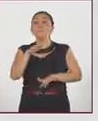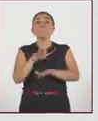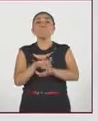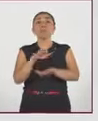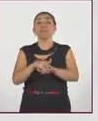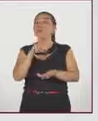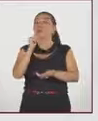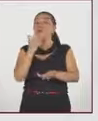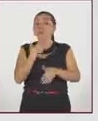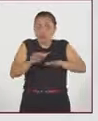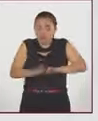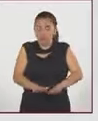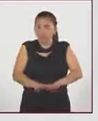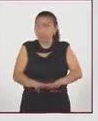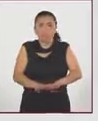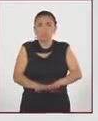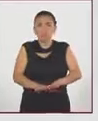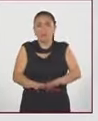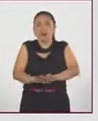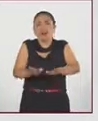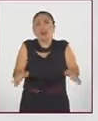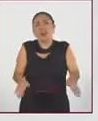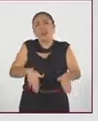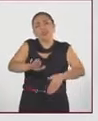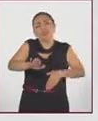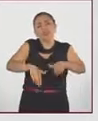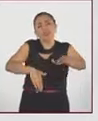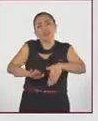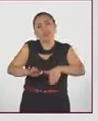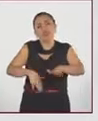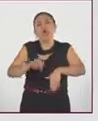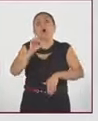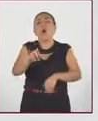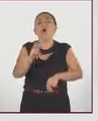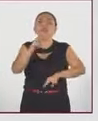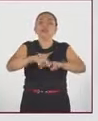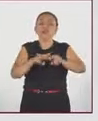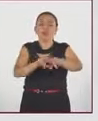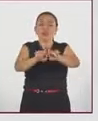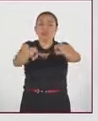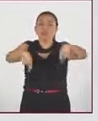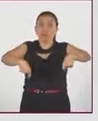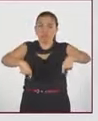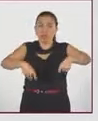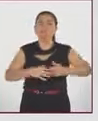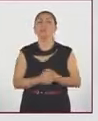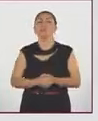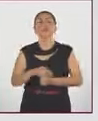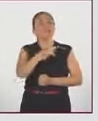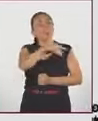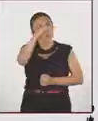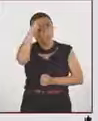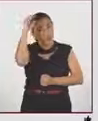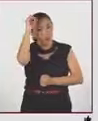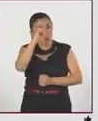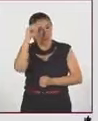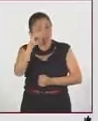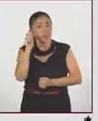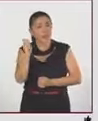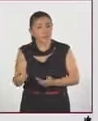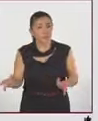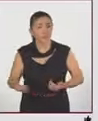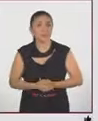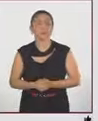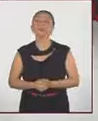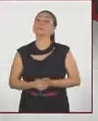apoyados en el suelo, cabeza inclinada sigue igual y postura sentada en W hasta el final. ¿Qué piensas al respecto de estas respuestas?